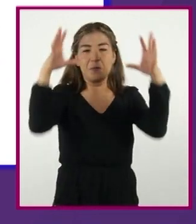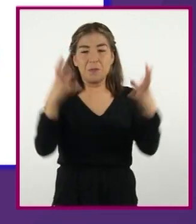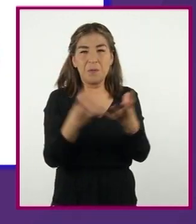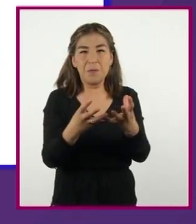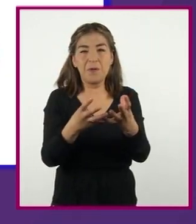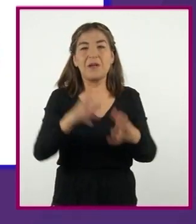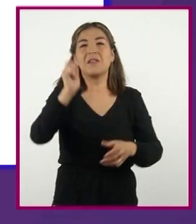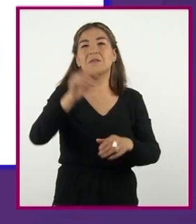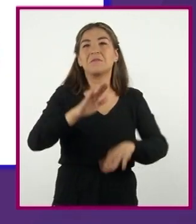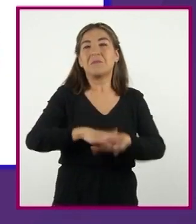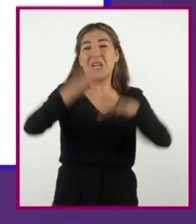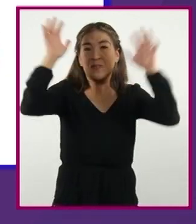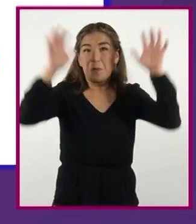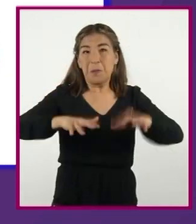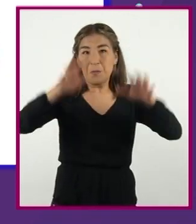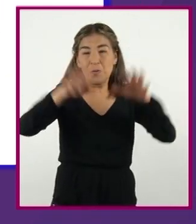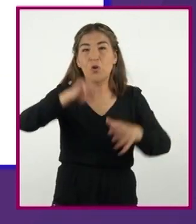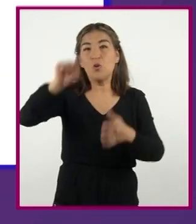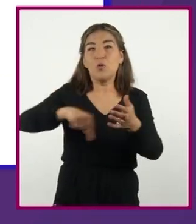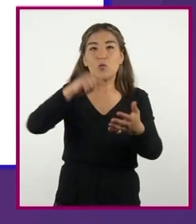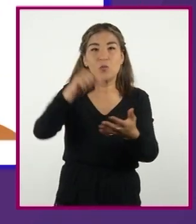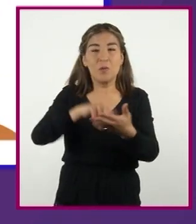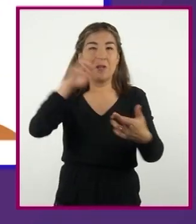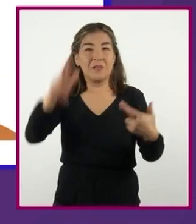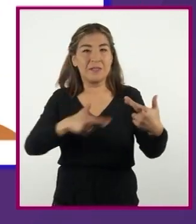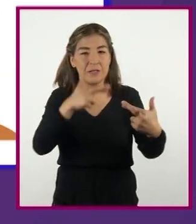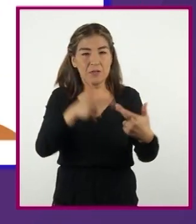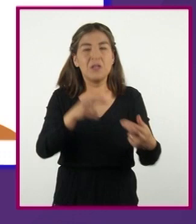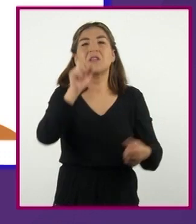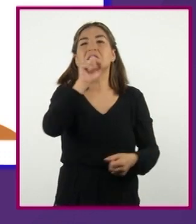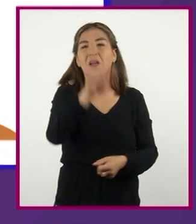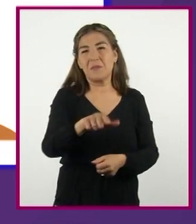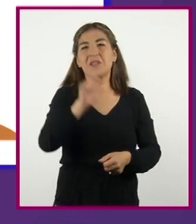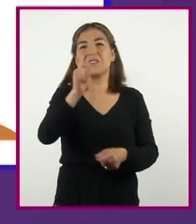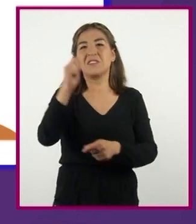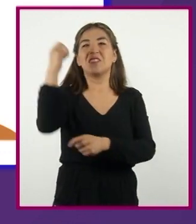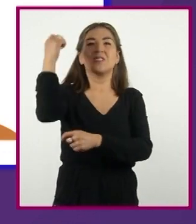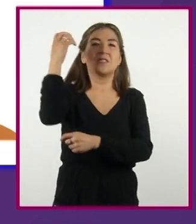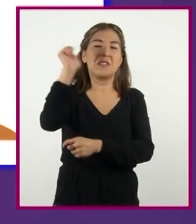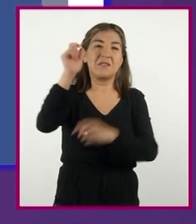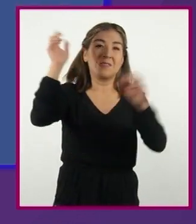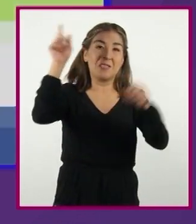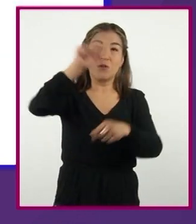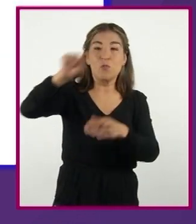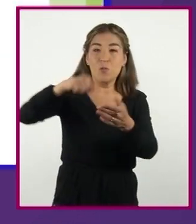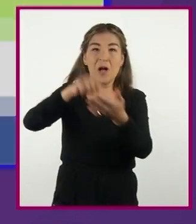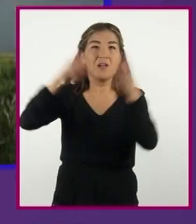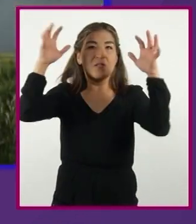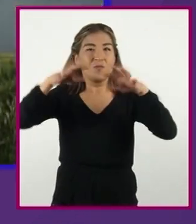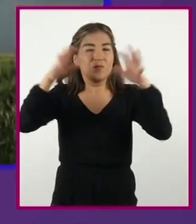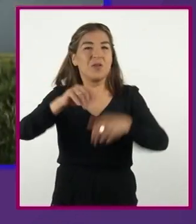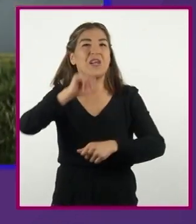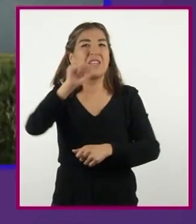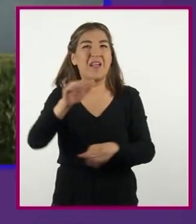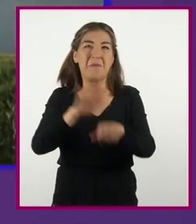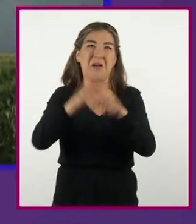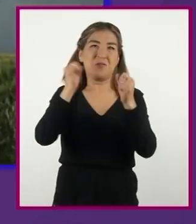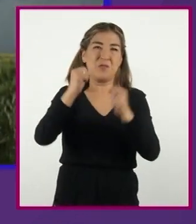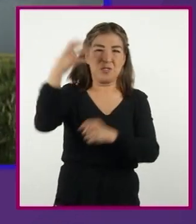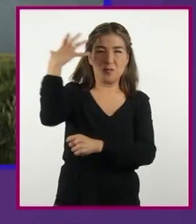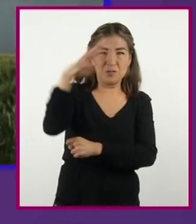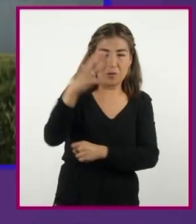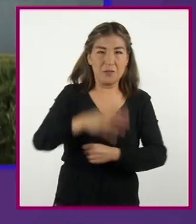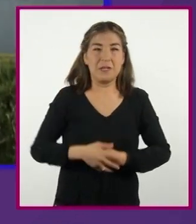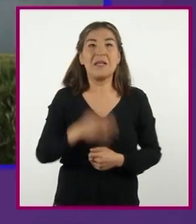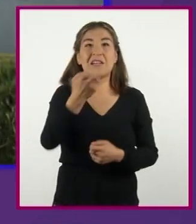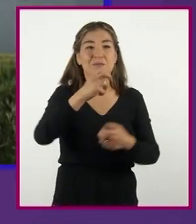el incremento de las lluvias en ciertas regiones y el agudizamiento de las sequías en otras. La intensificación de la